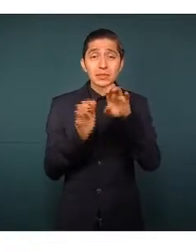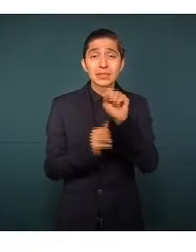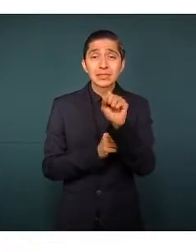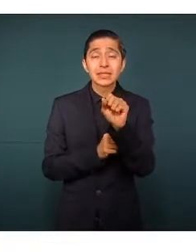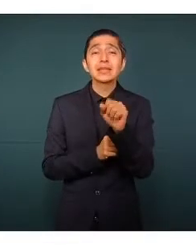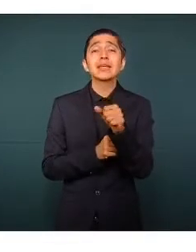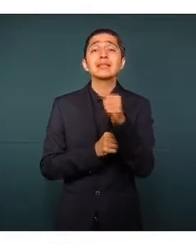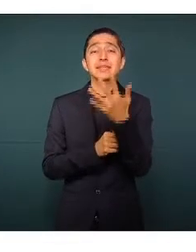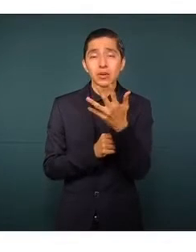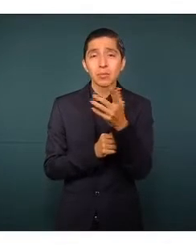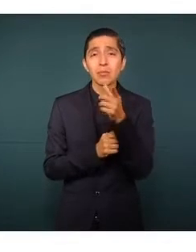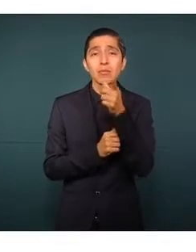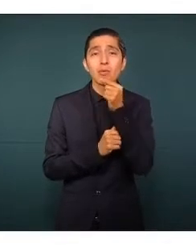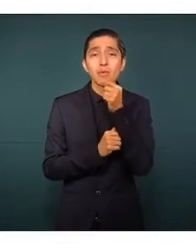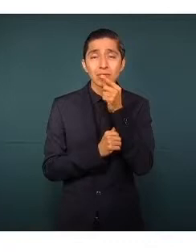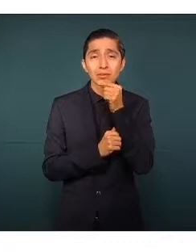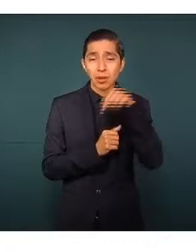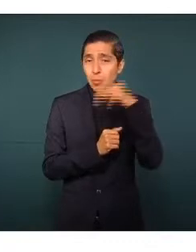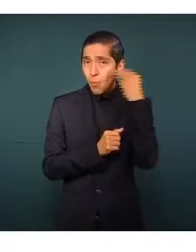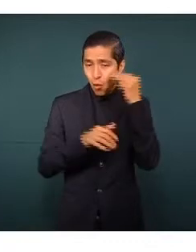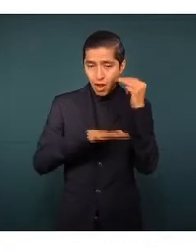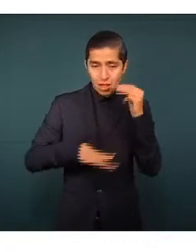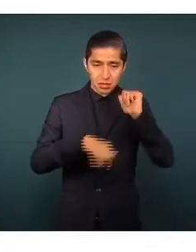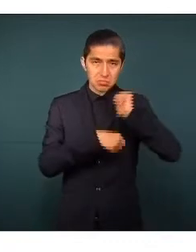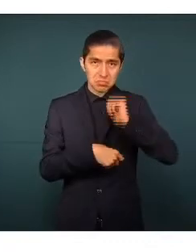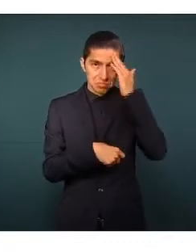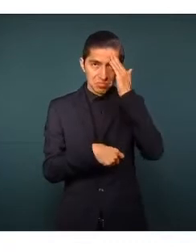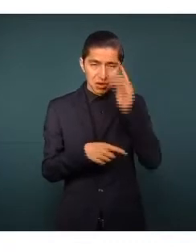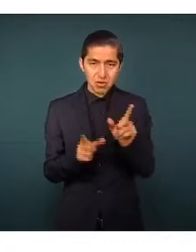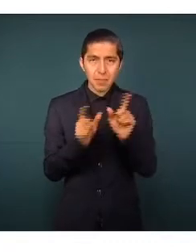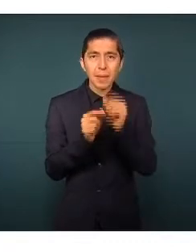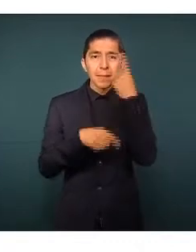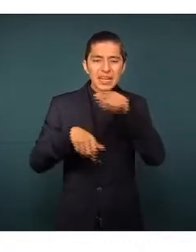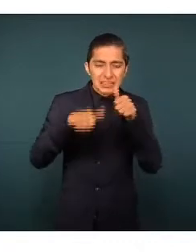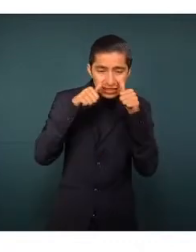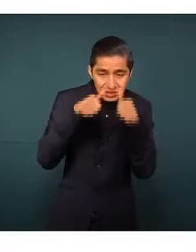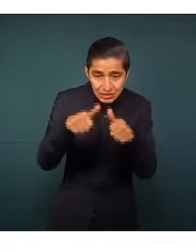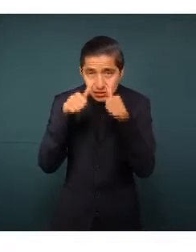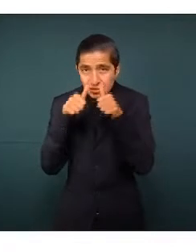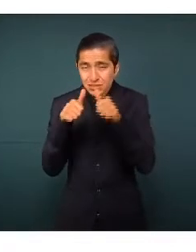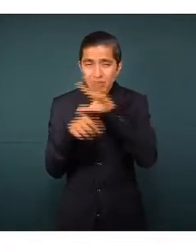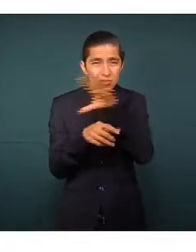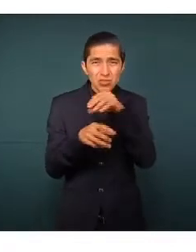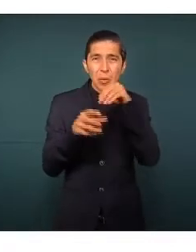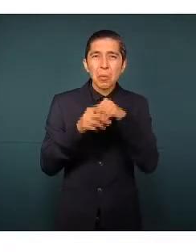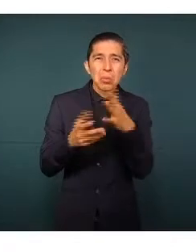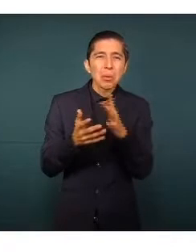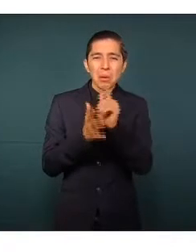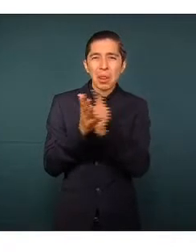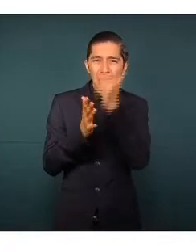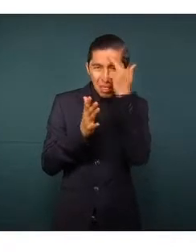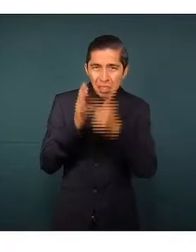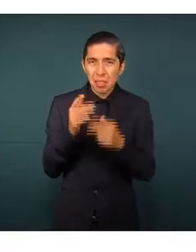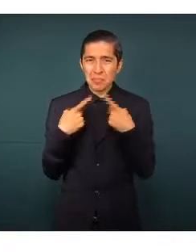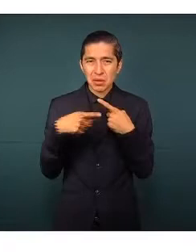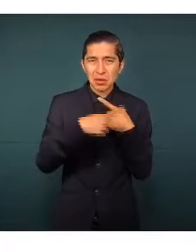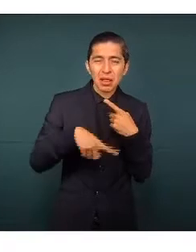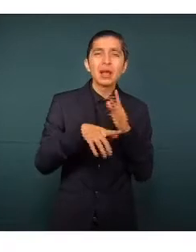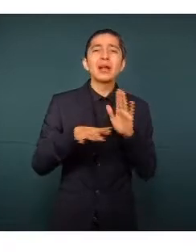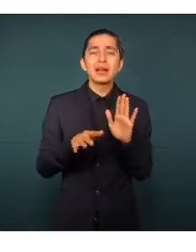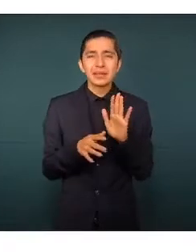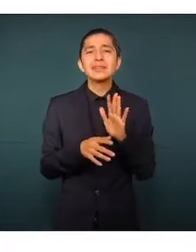5,965 policías en lo que es Morelia para poder atender todos los delitos y quizá